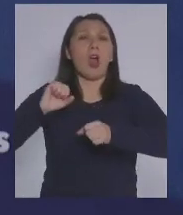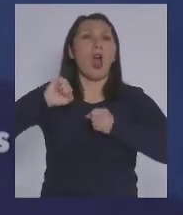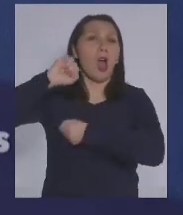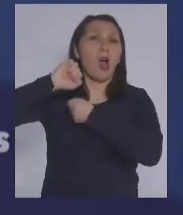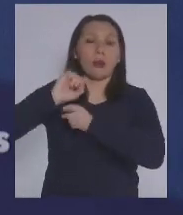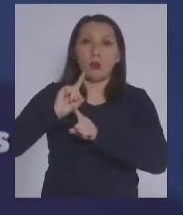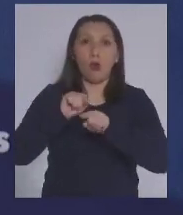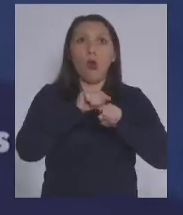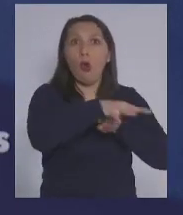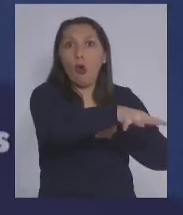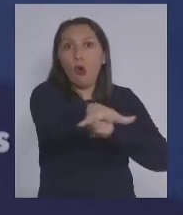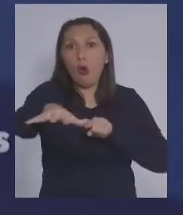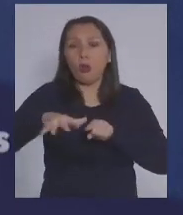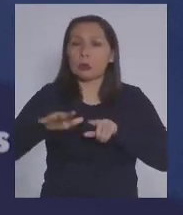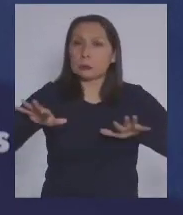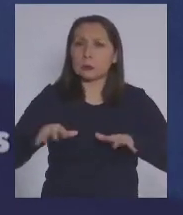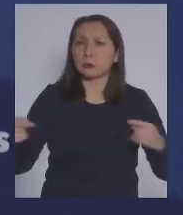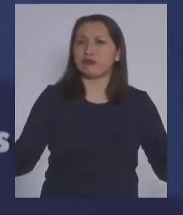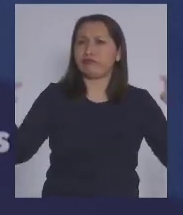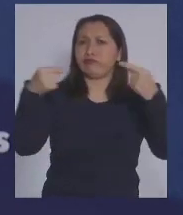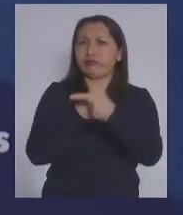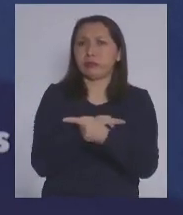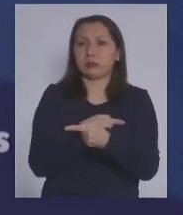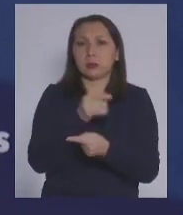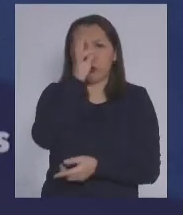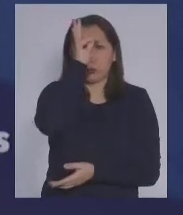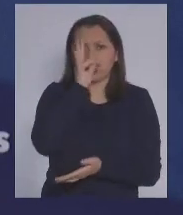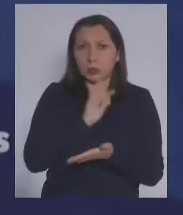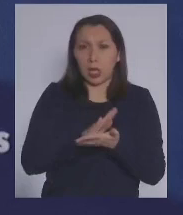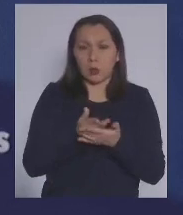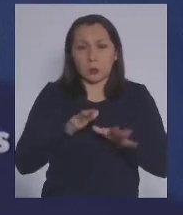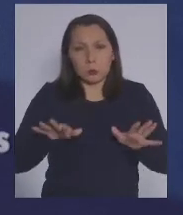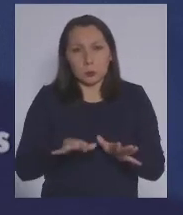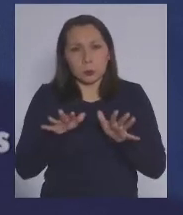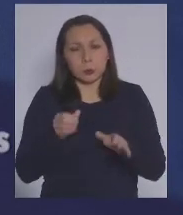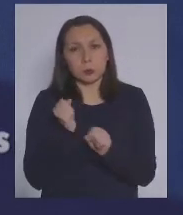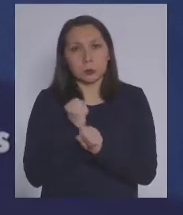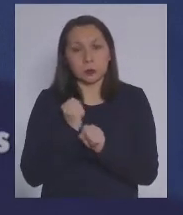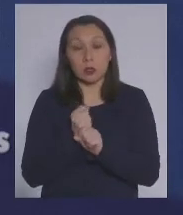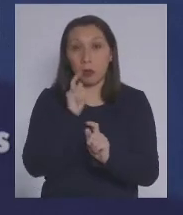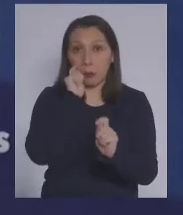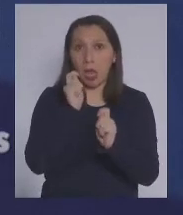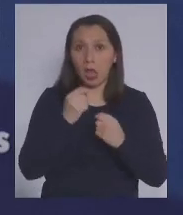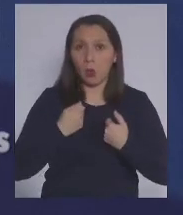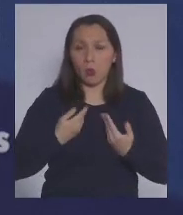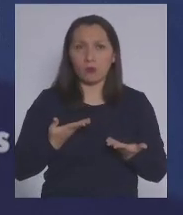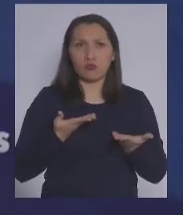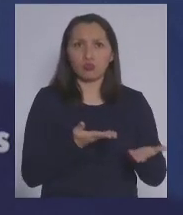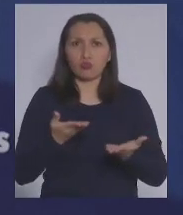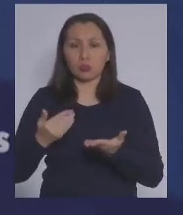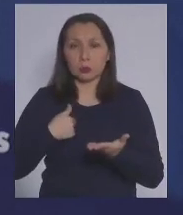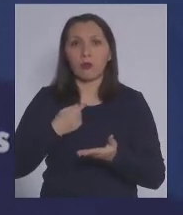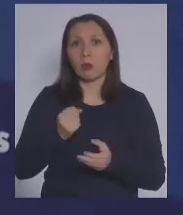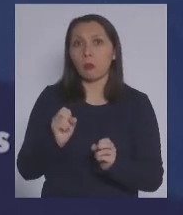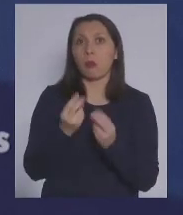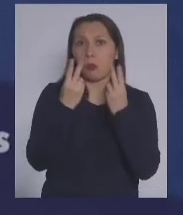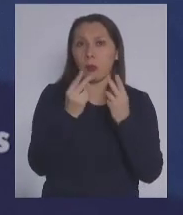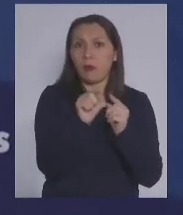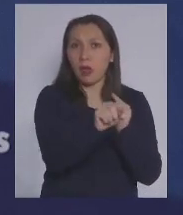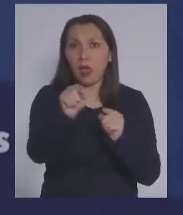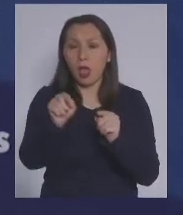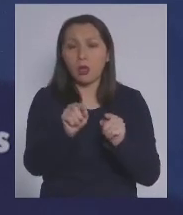se contrapone con el esfuerzo que hace el personal sanitario que muchas veces pone en peligro su vida justamente para salvar